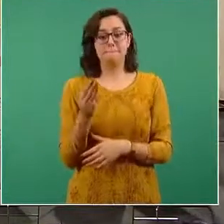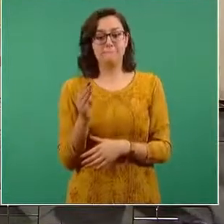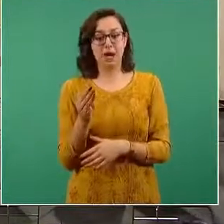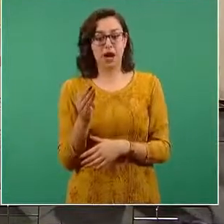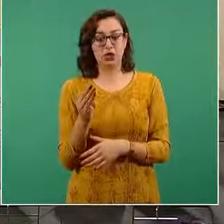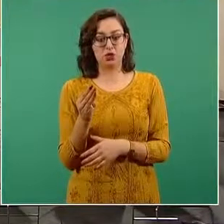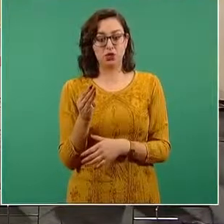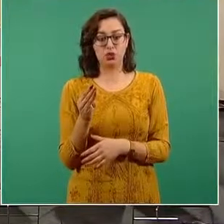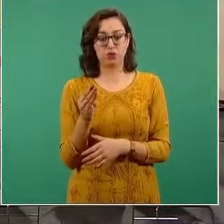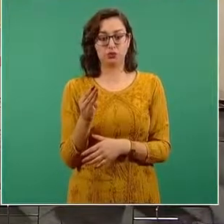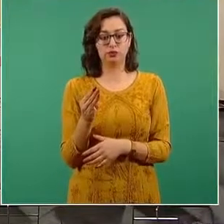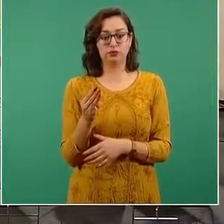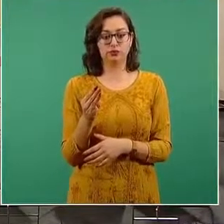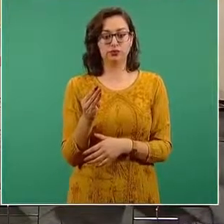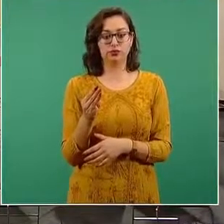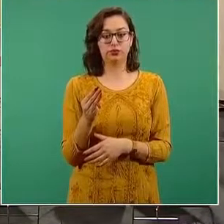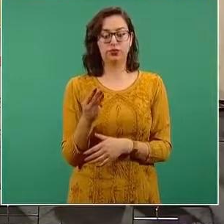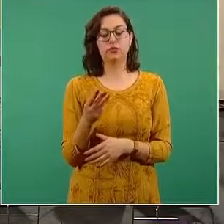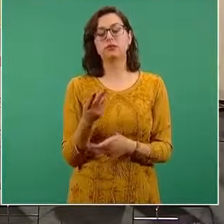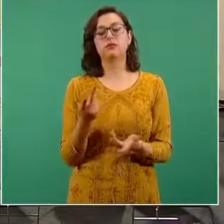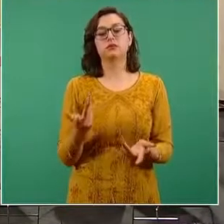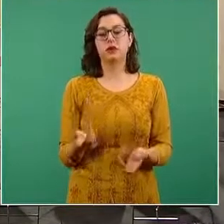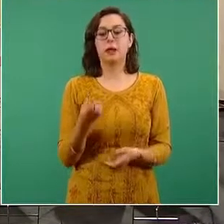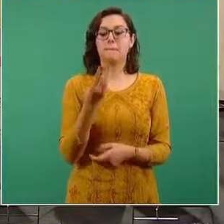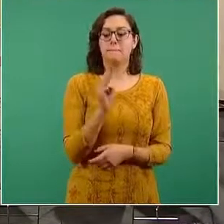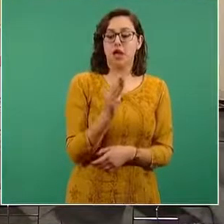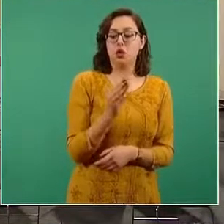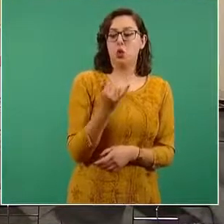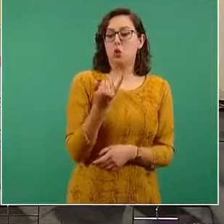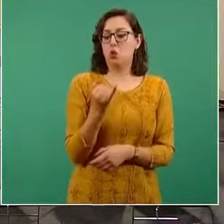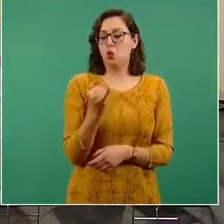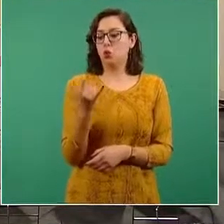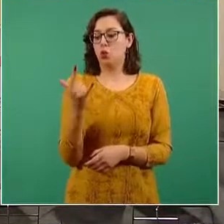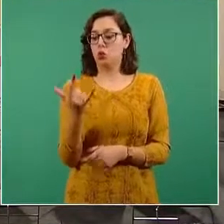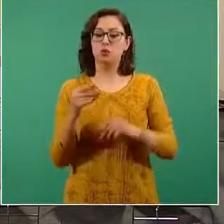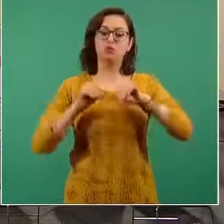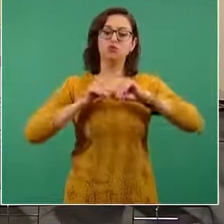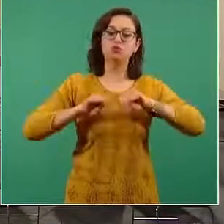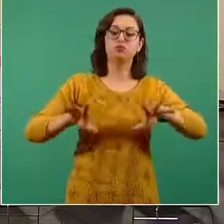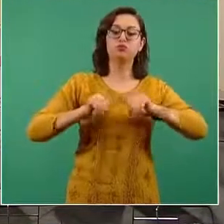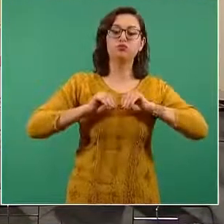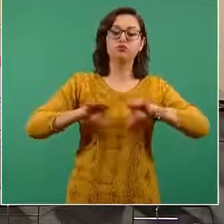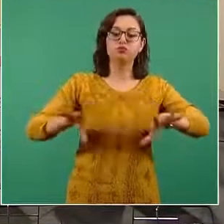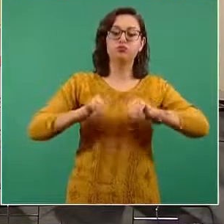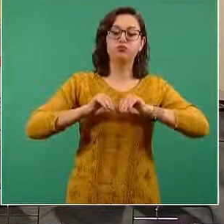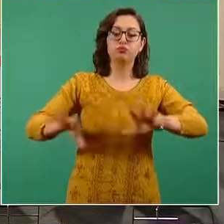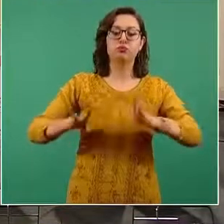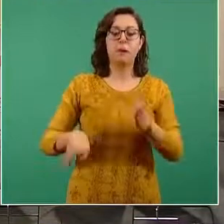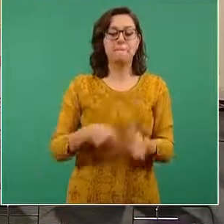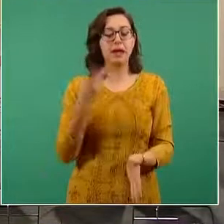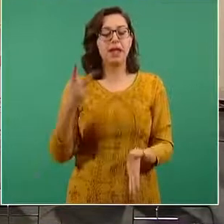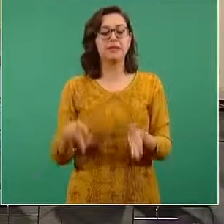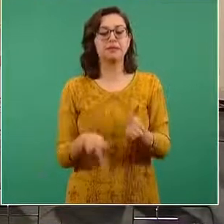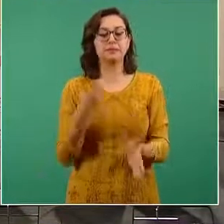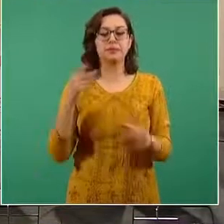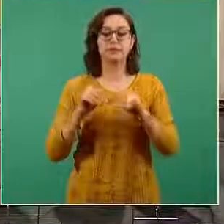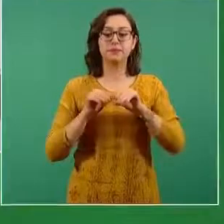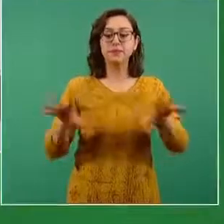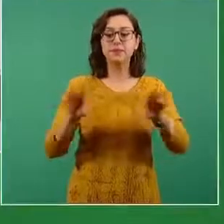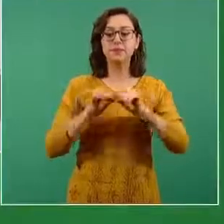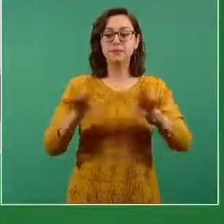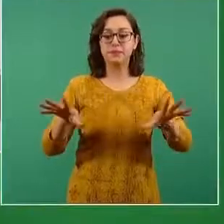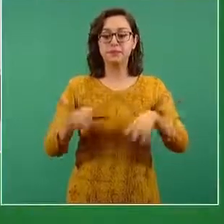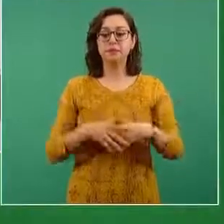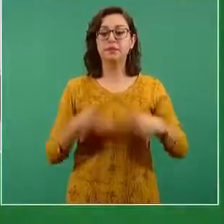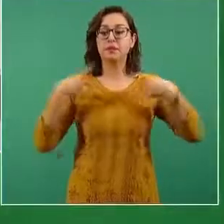fue transmitido en los meses de mayo, junio y julio de manera general en el estado. Es un